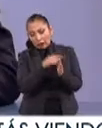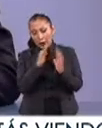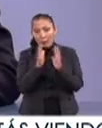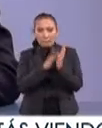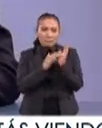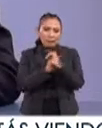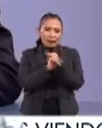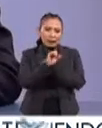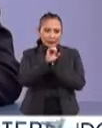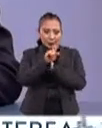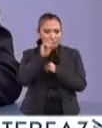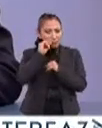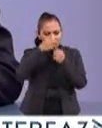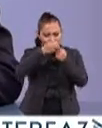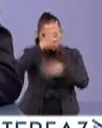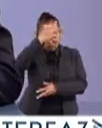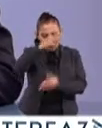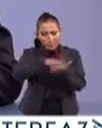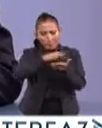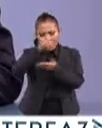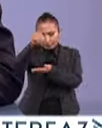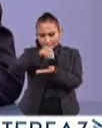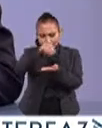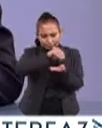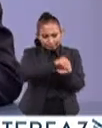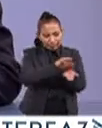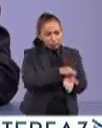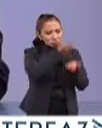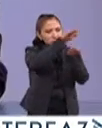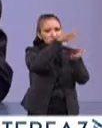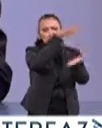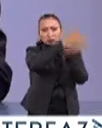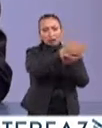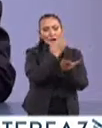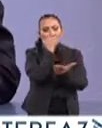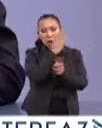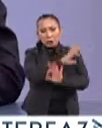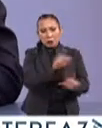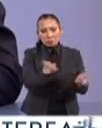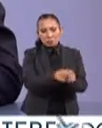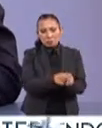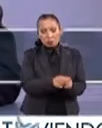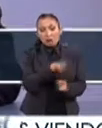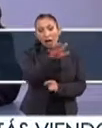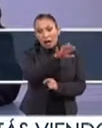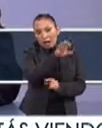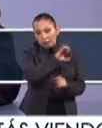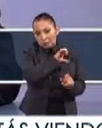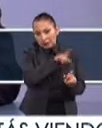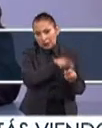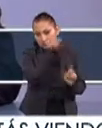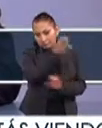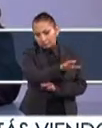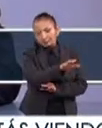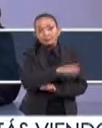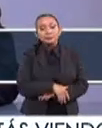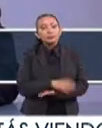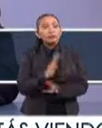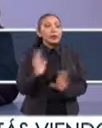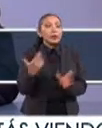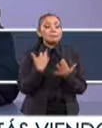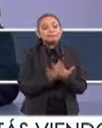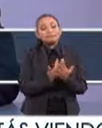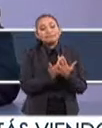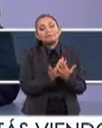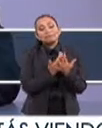de la SEP, ahí pude ver todo, reunir los documentos y solo los tuve que llevar a mi escuela, al área especializada. Y bueno,